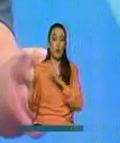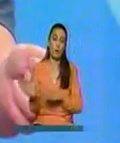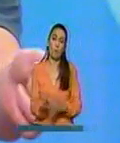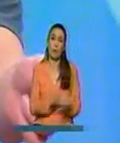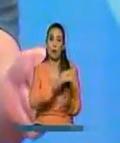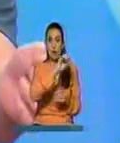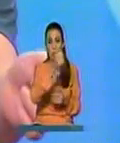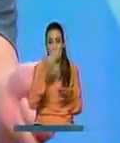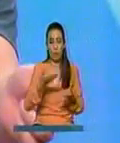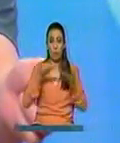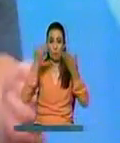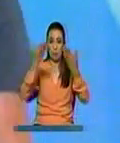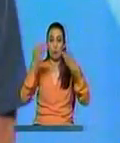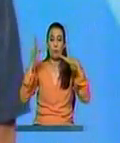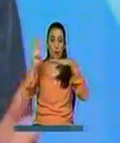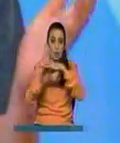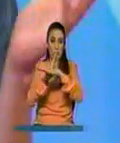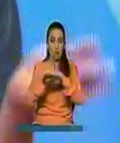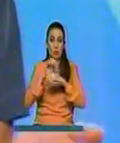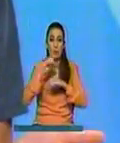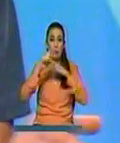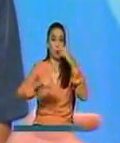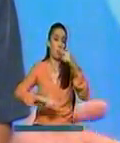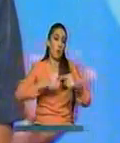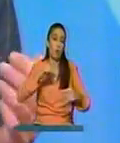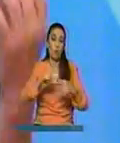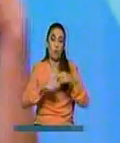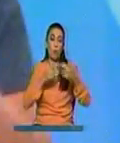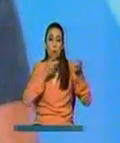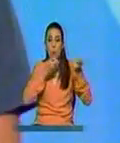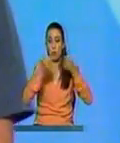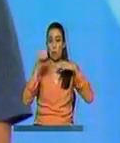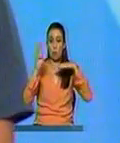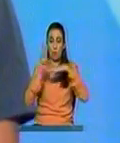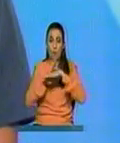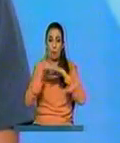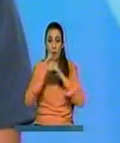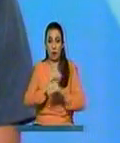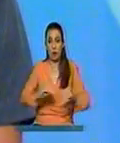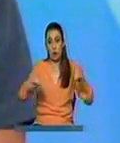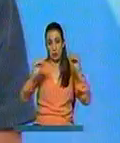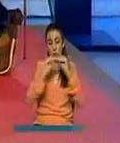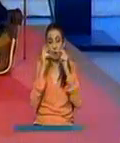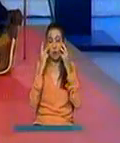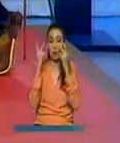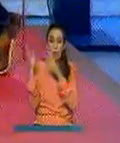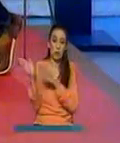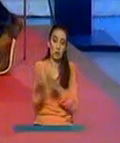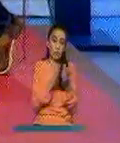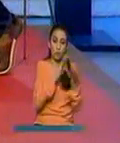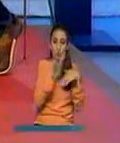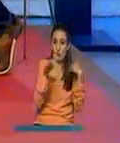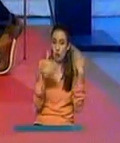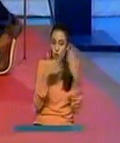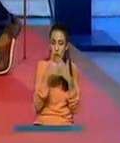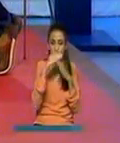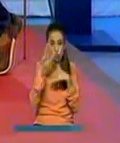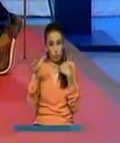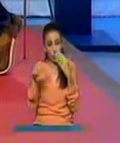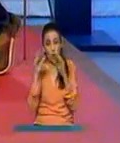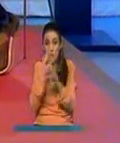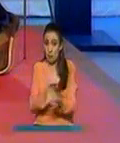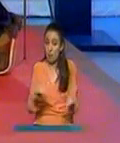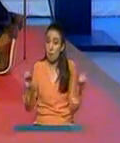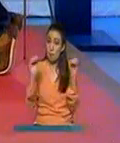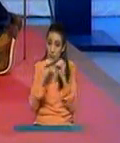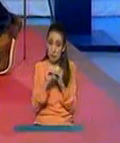me voy al banco y le pido tanto. Cuando hayan estos dos mecanismos, el banco va a tener que bajar sus tasas de valor. Y todo va a generar una economía más